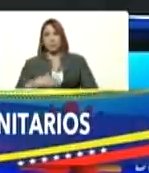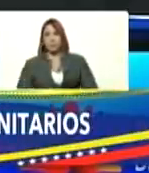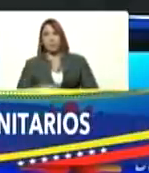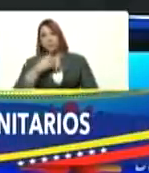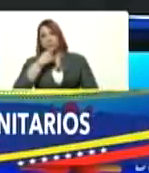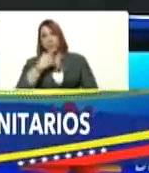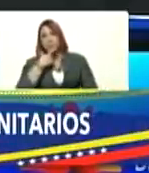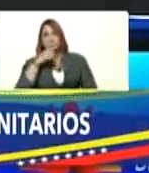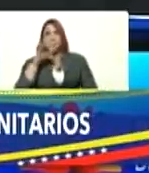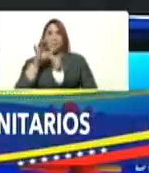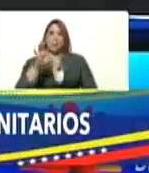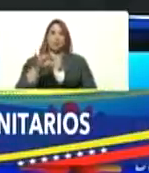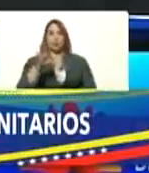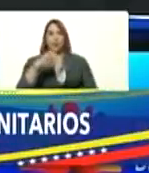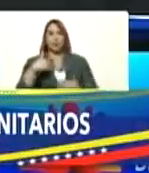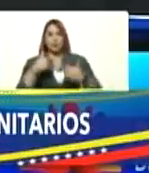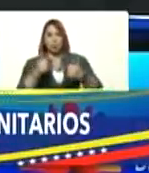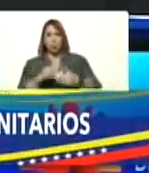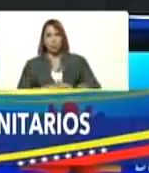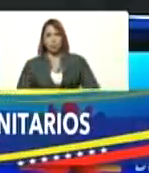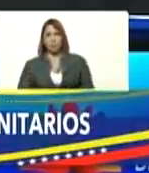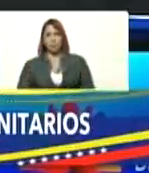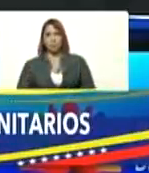bella, patriota y segura.